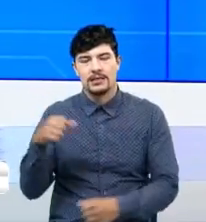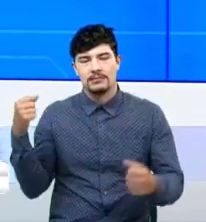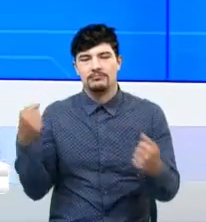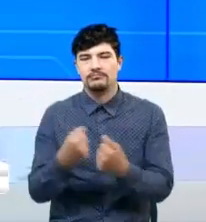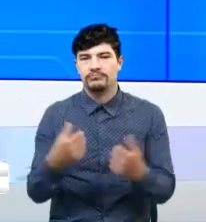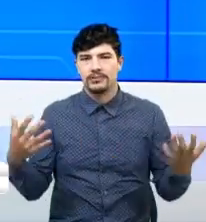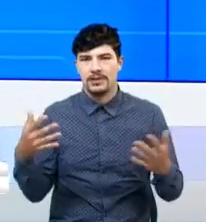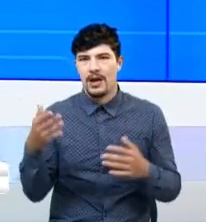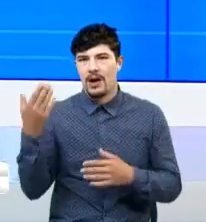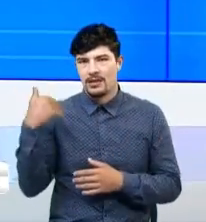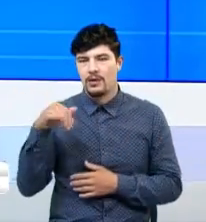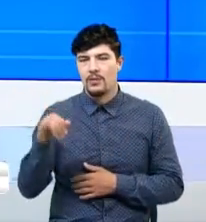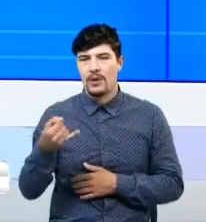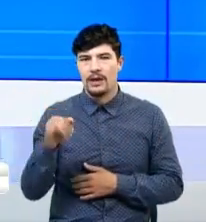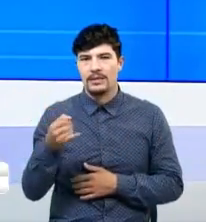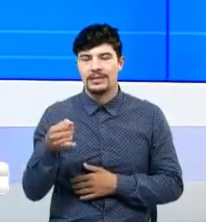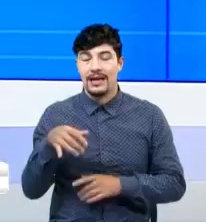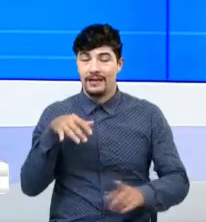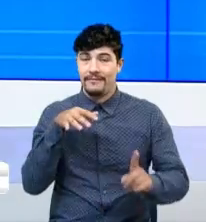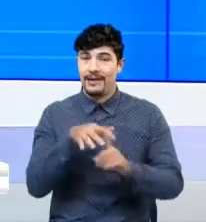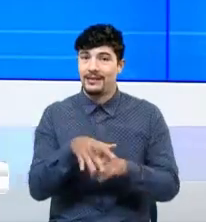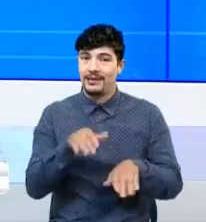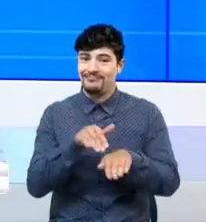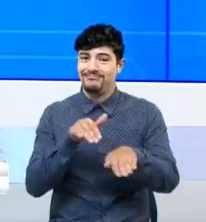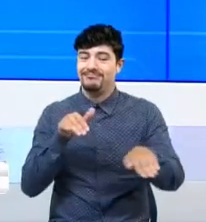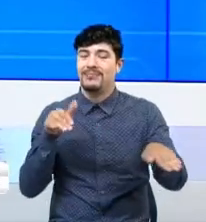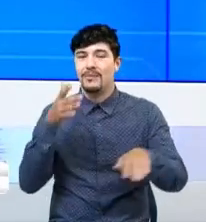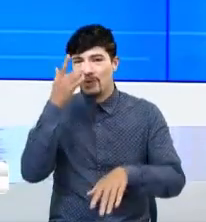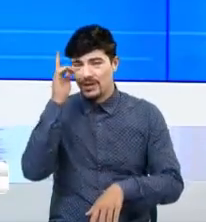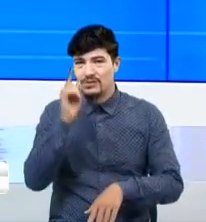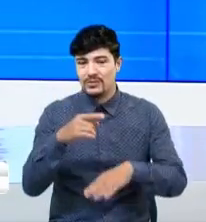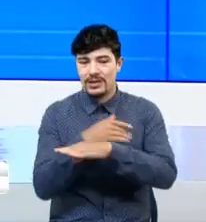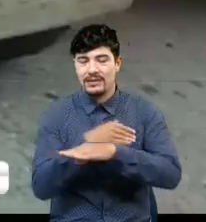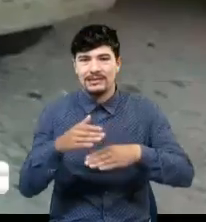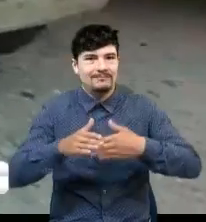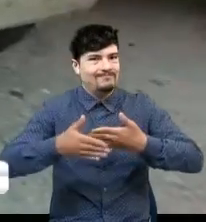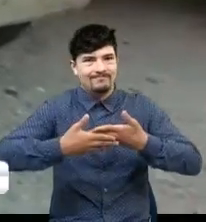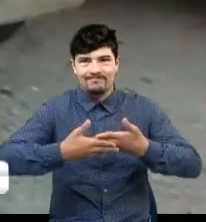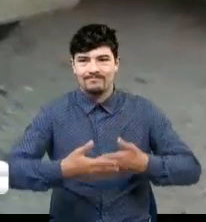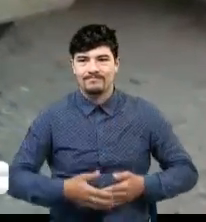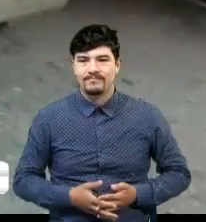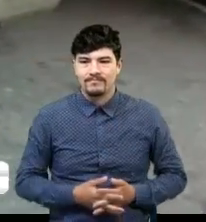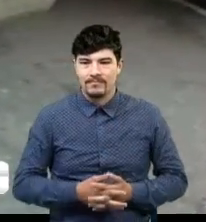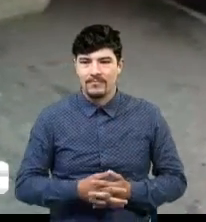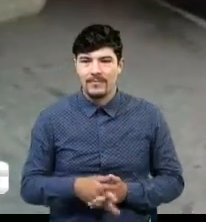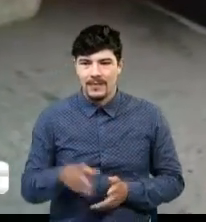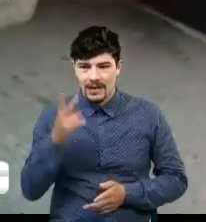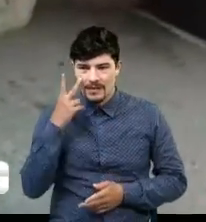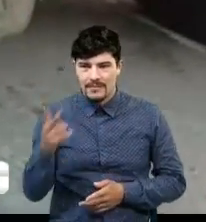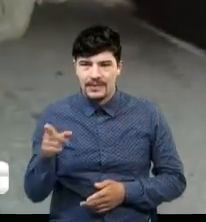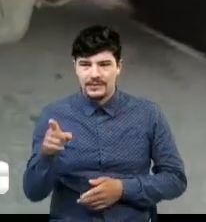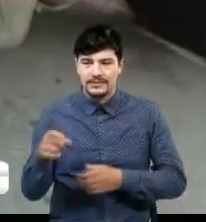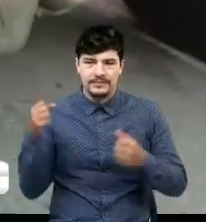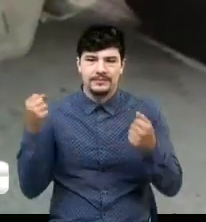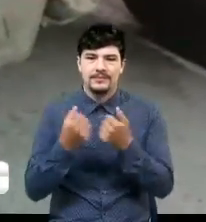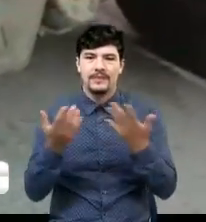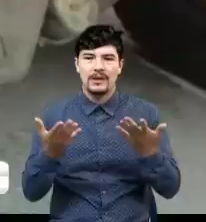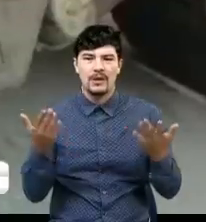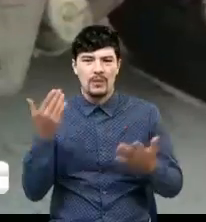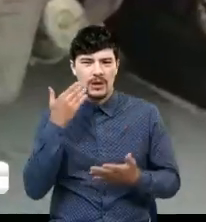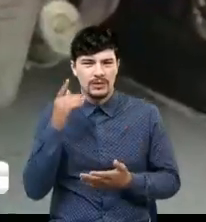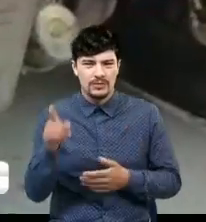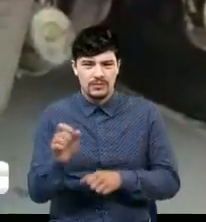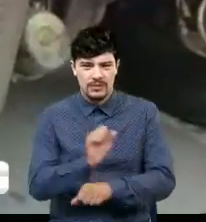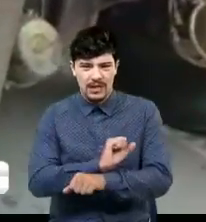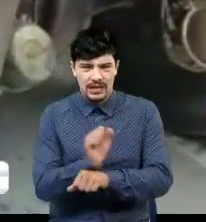movilidad de más de 500 vehículos por el bloqueo total de la vía este accidente de tránsito se registró cuando un